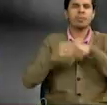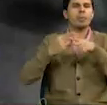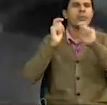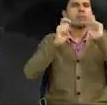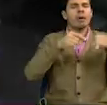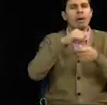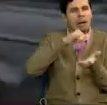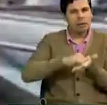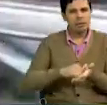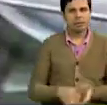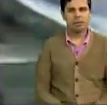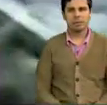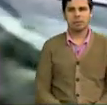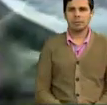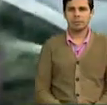Megateo.